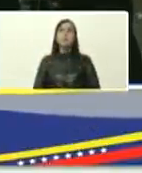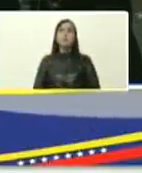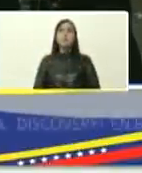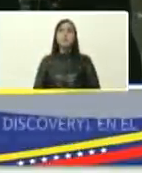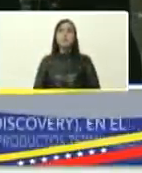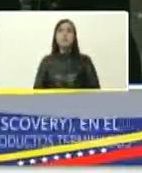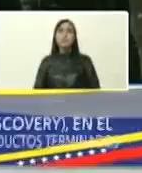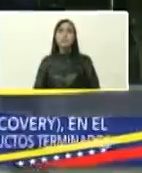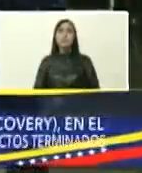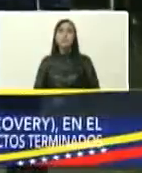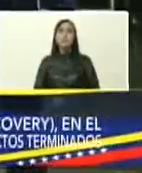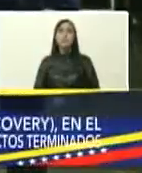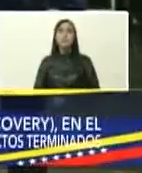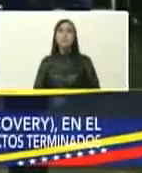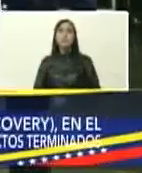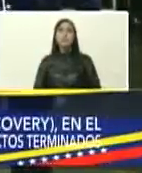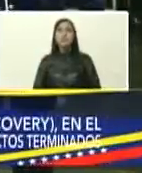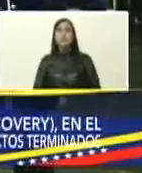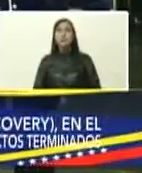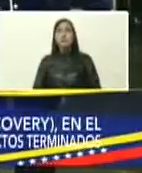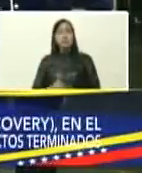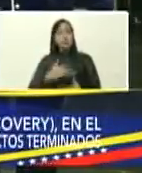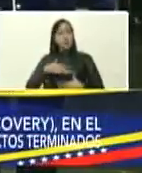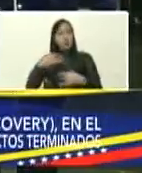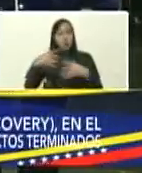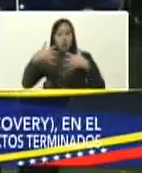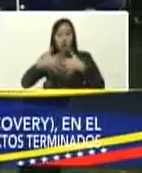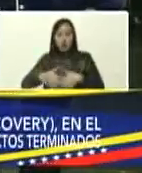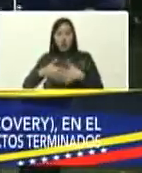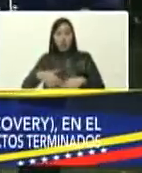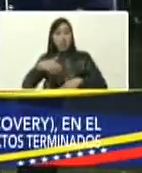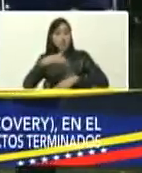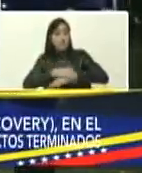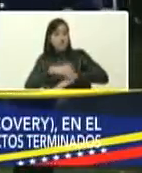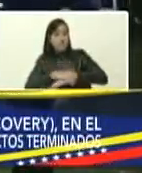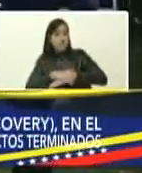Bueno, presidente, aquí lo interesante de esta empresa es que